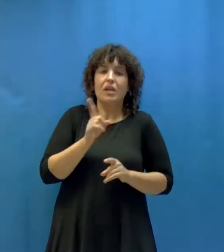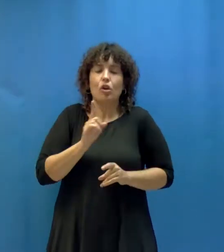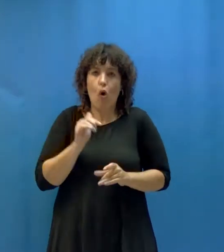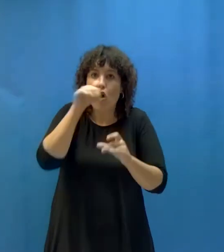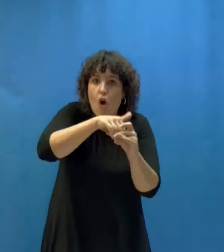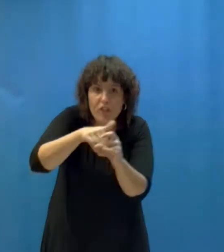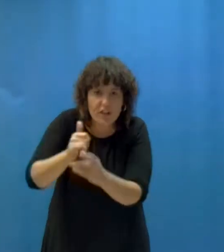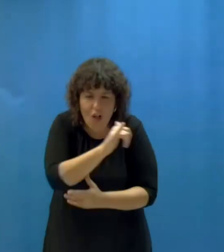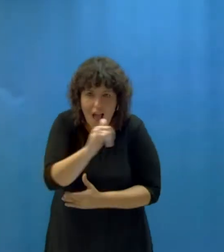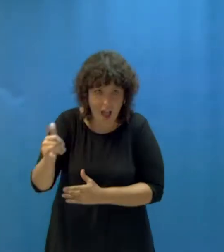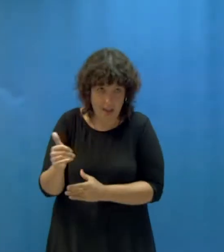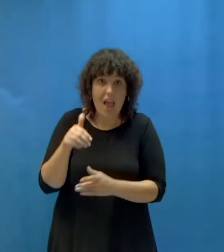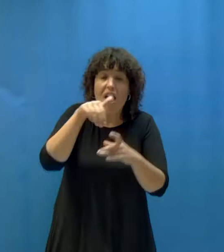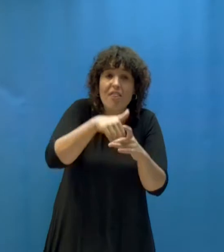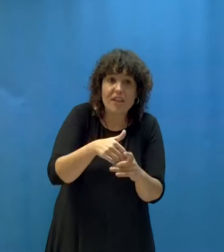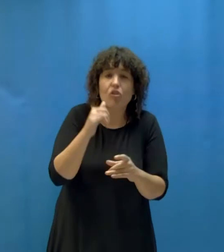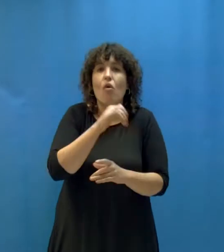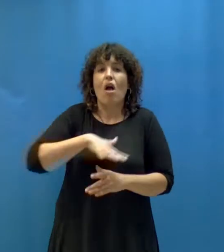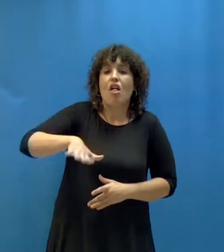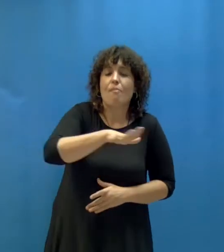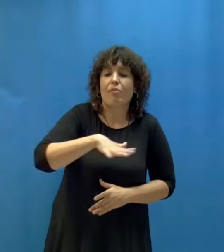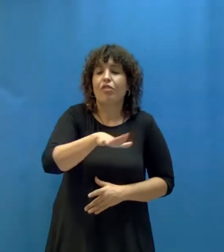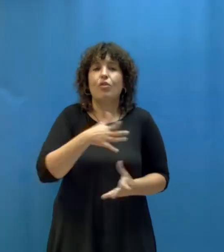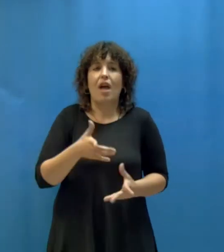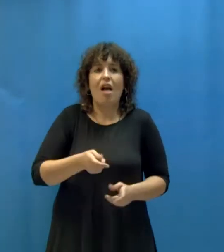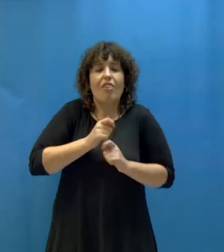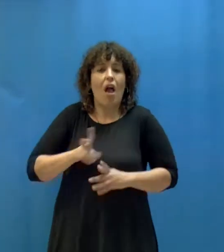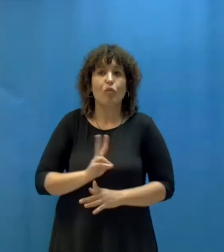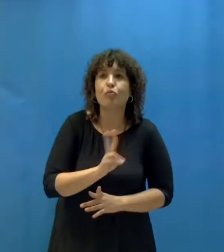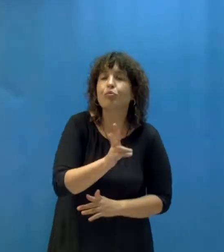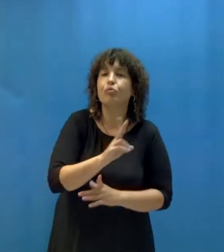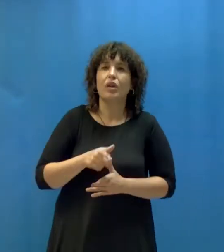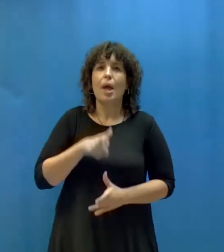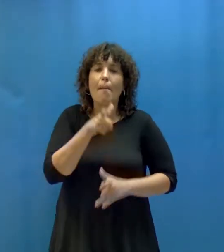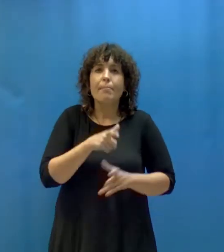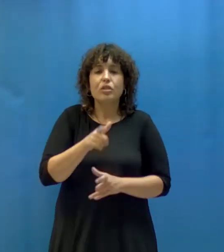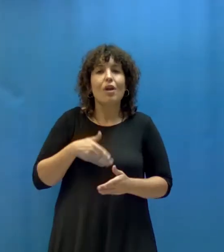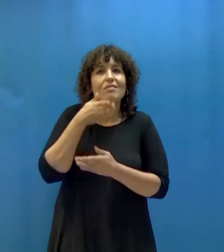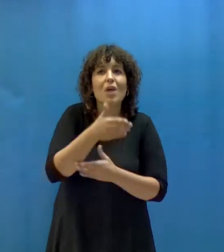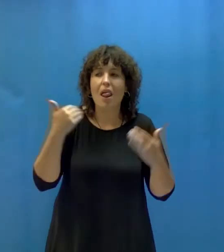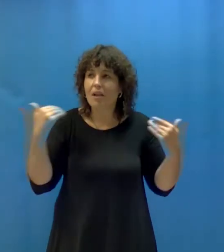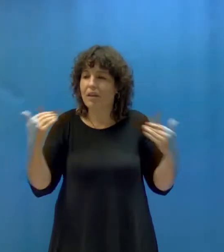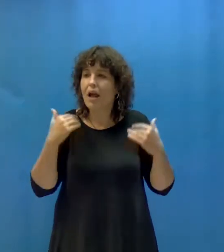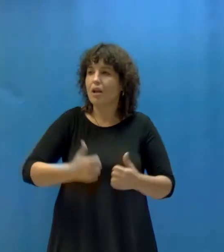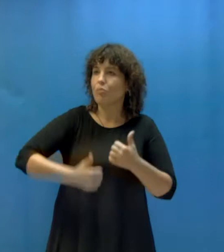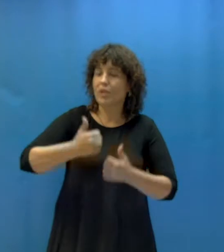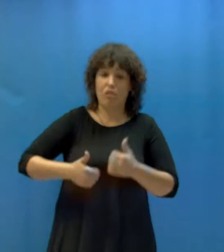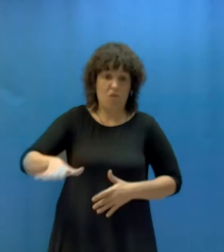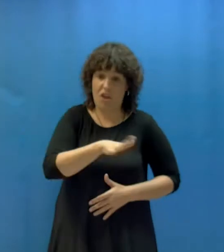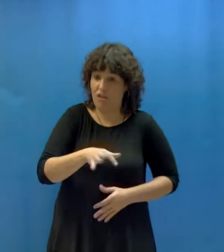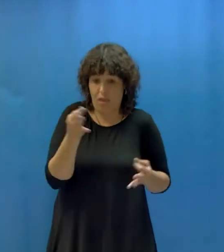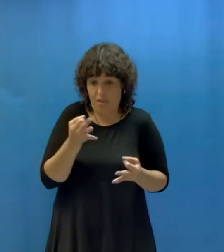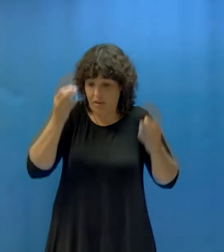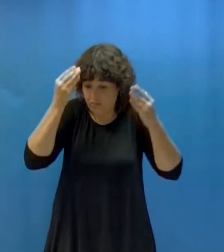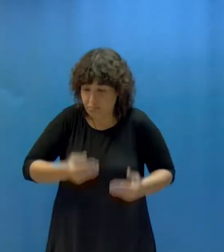¿Y qué contiene? Contiene dinamización de un barrio, contiene el esfuerzo de muchos deportistas que merecen entrenar y competir en unas instalaciones dignas. Contiene la posibilidad